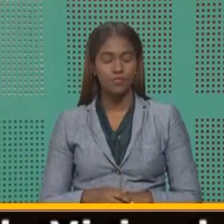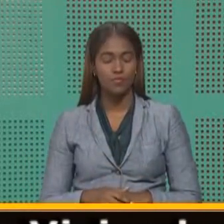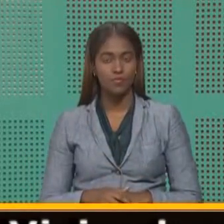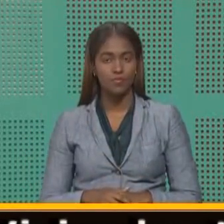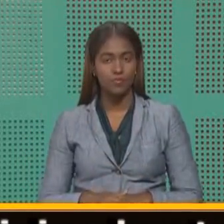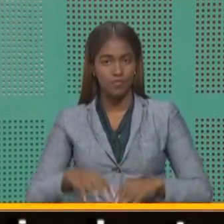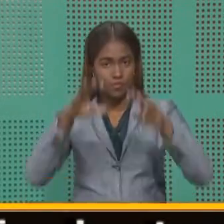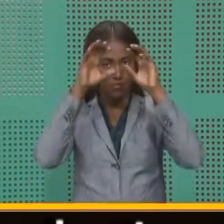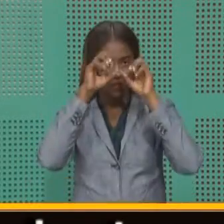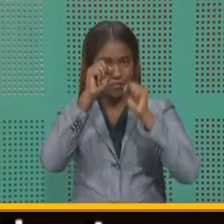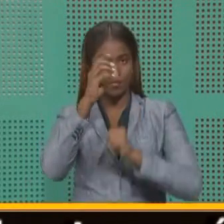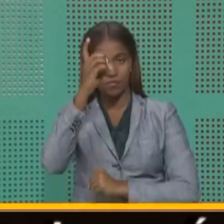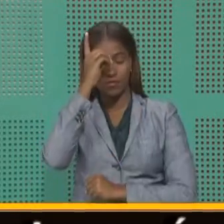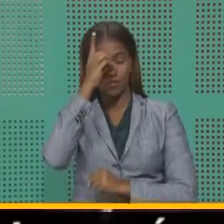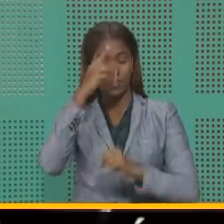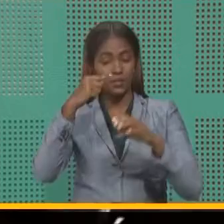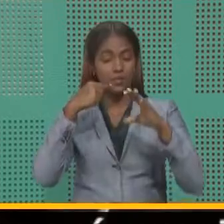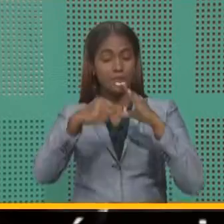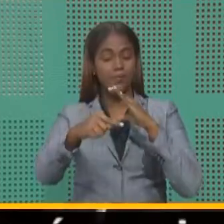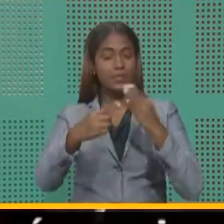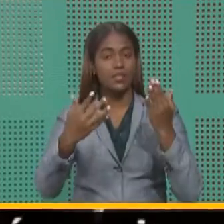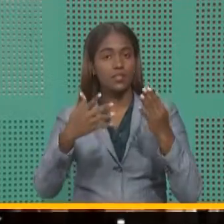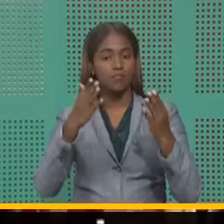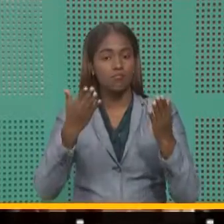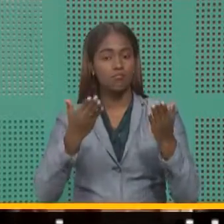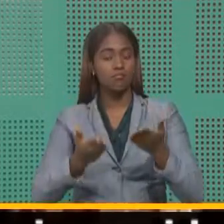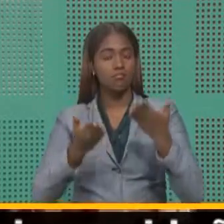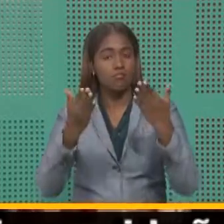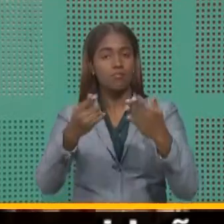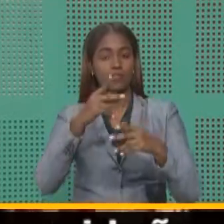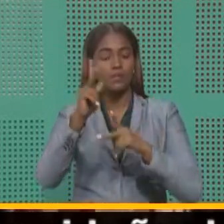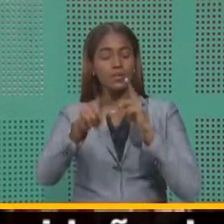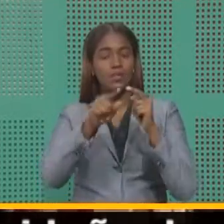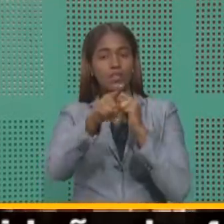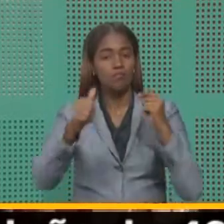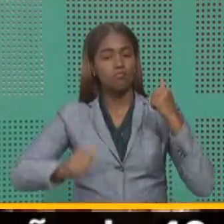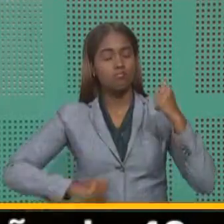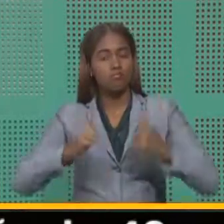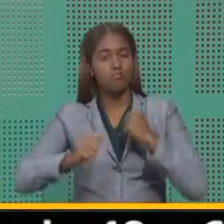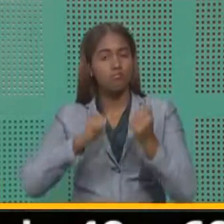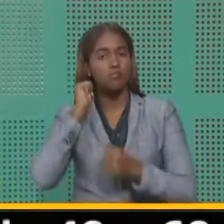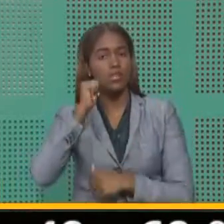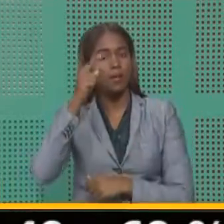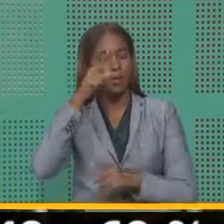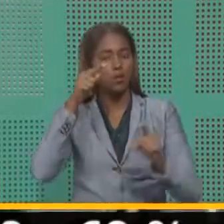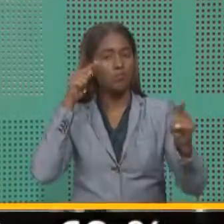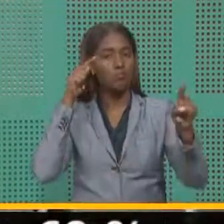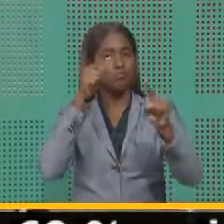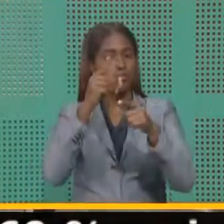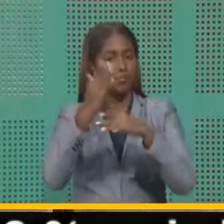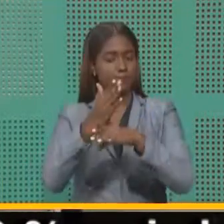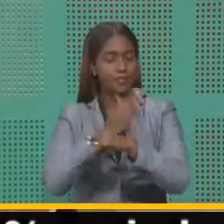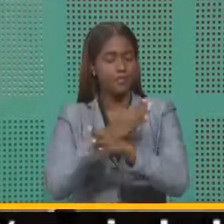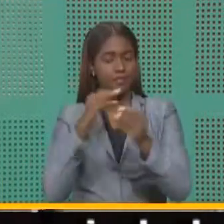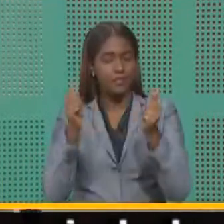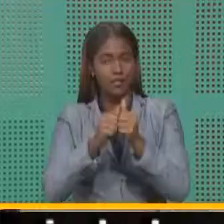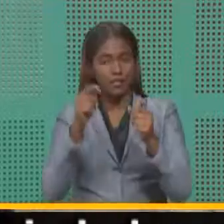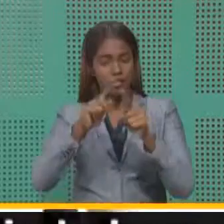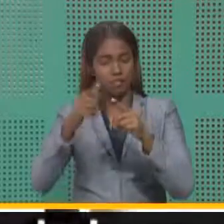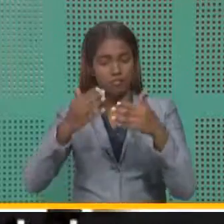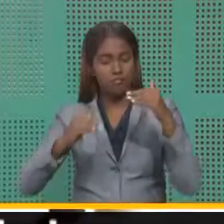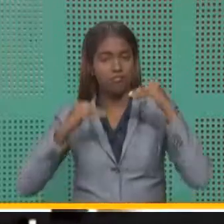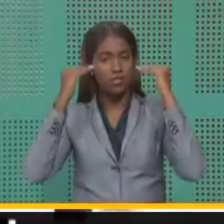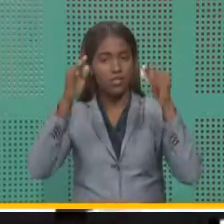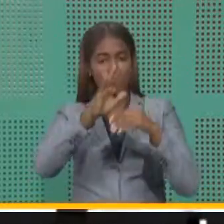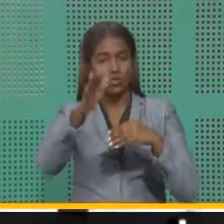el presidente de danilo medina envió un mensaje de optimismo a quienes luchan cada día por alcanzar progresos en la superación